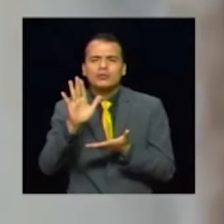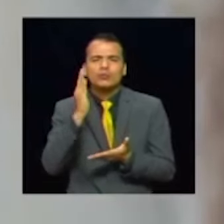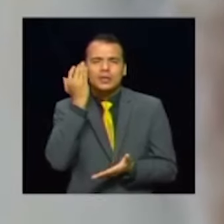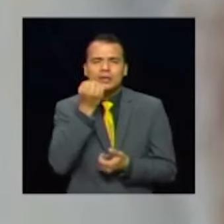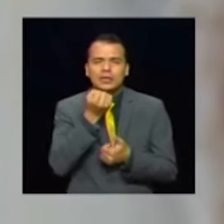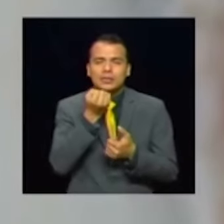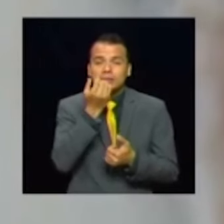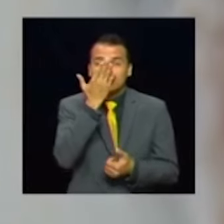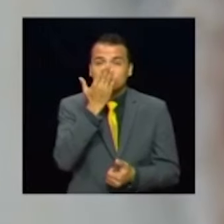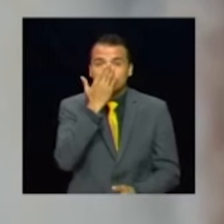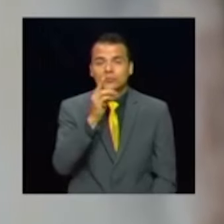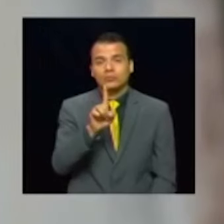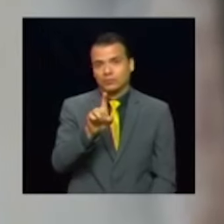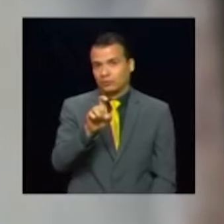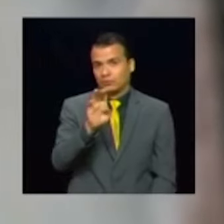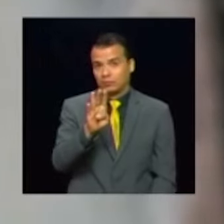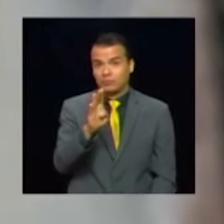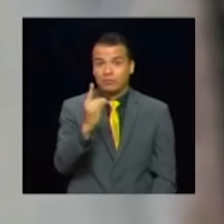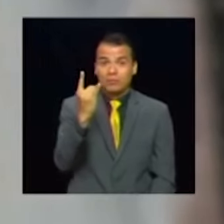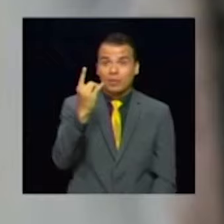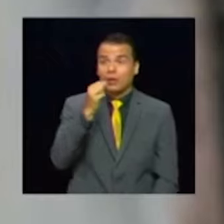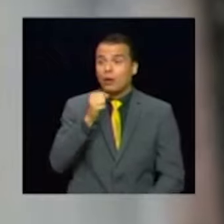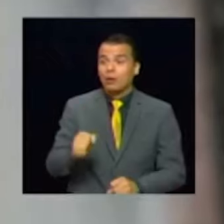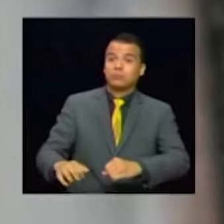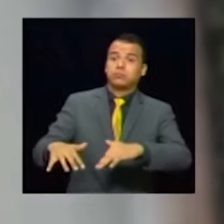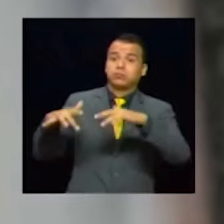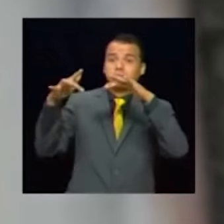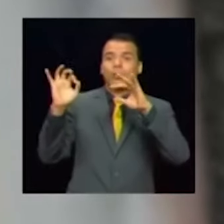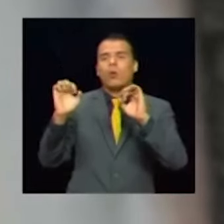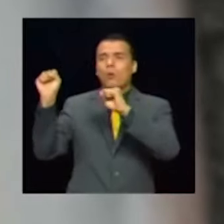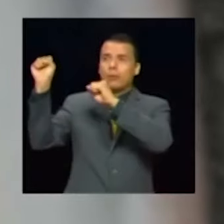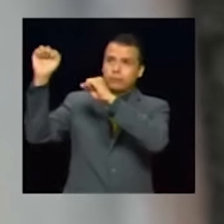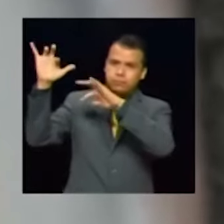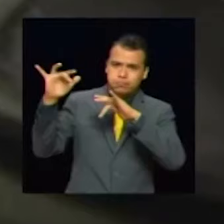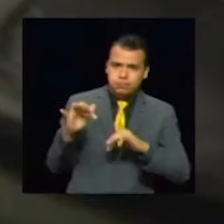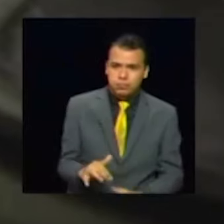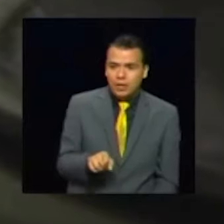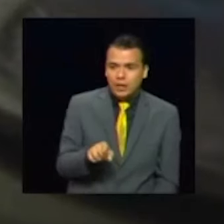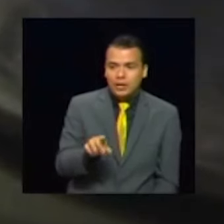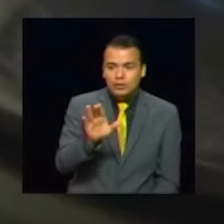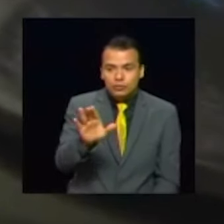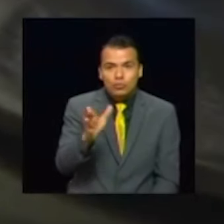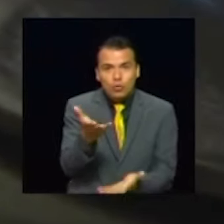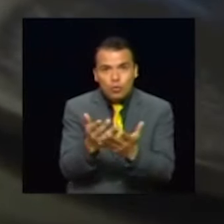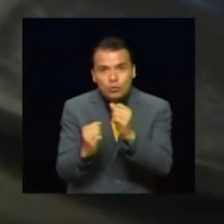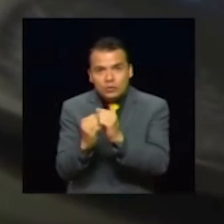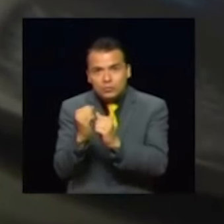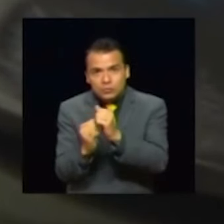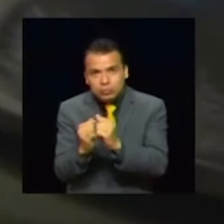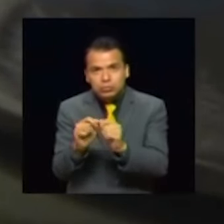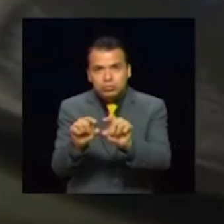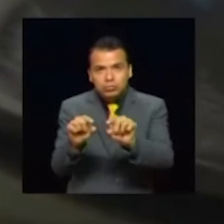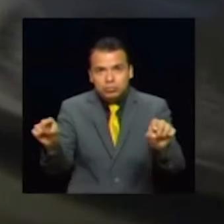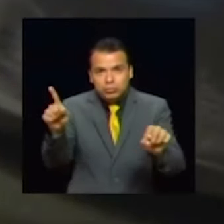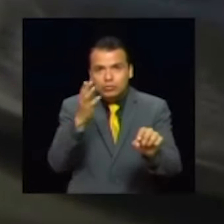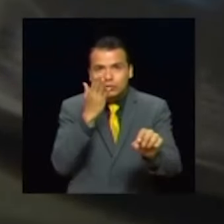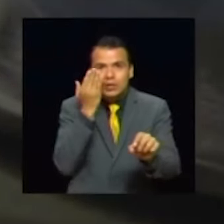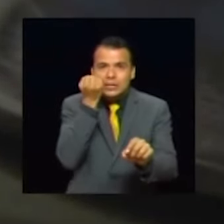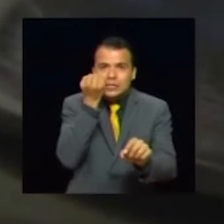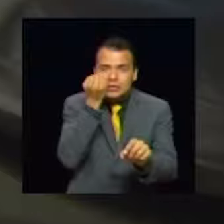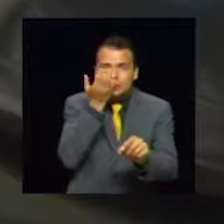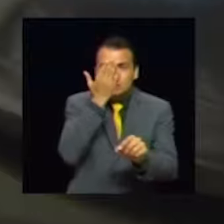la población para que en situaciones de inundaciones o deslizamientos evite acercarse a la infraestructura de gas natural con el fin de prevenir